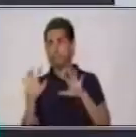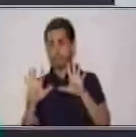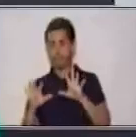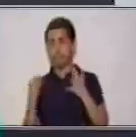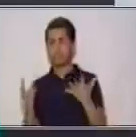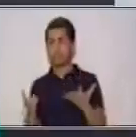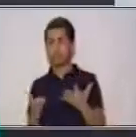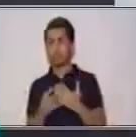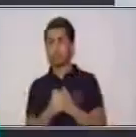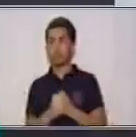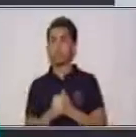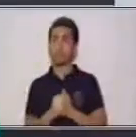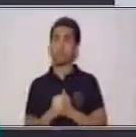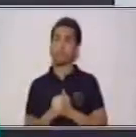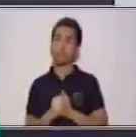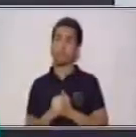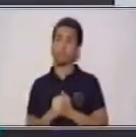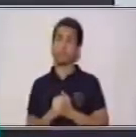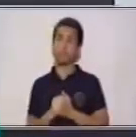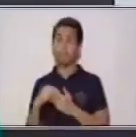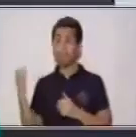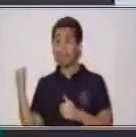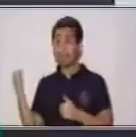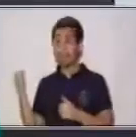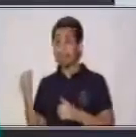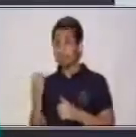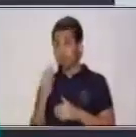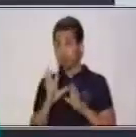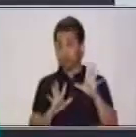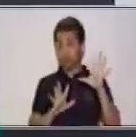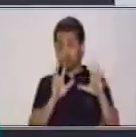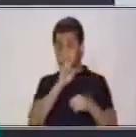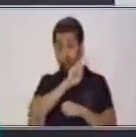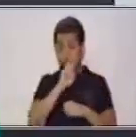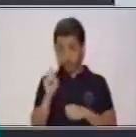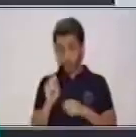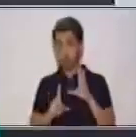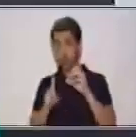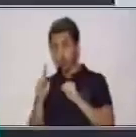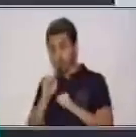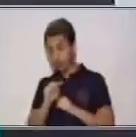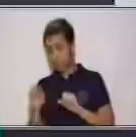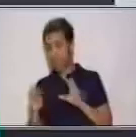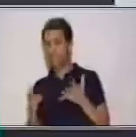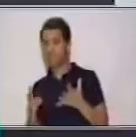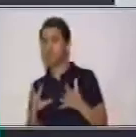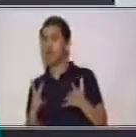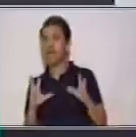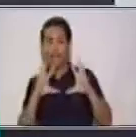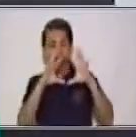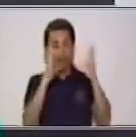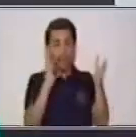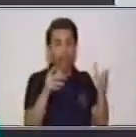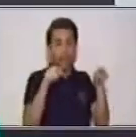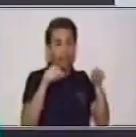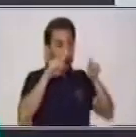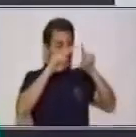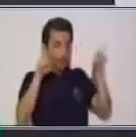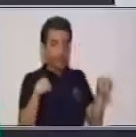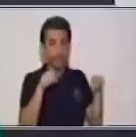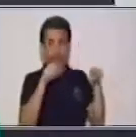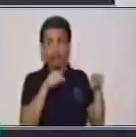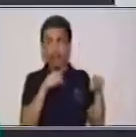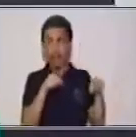18. Este 211 dividido 18 es el resultado de la suma de estos dos